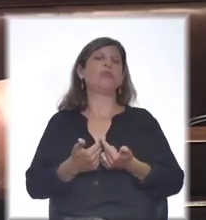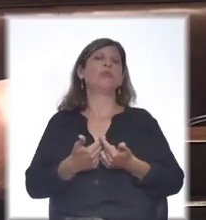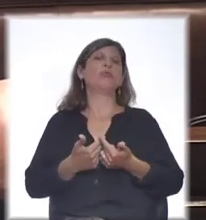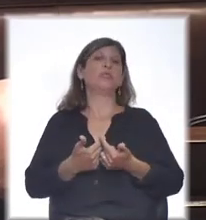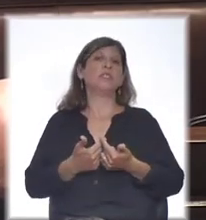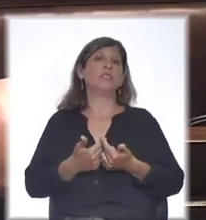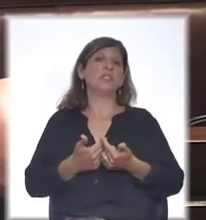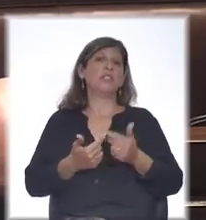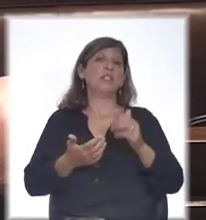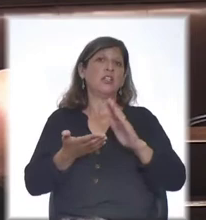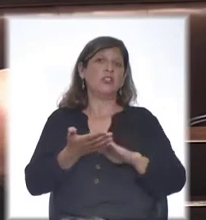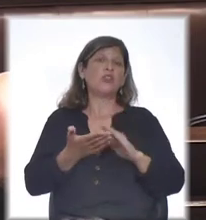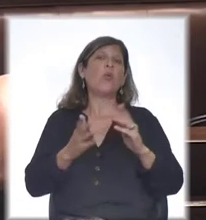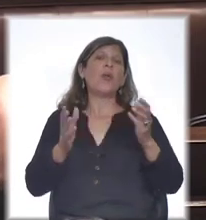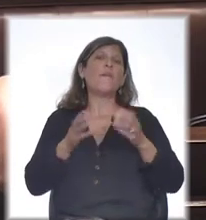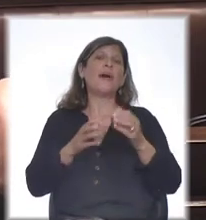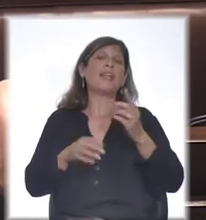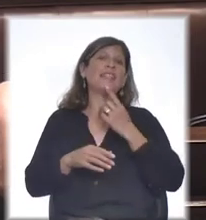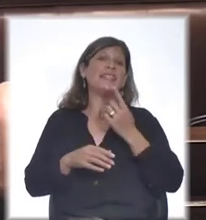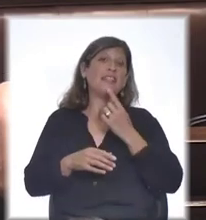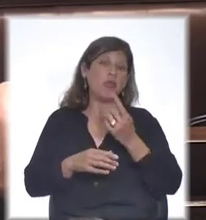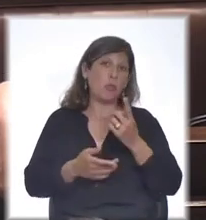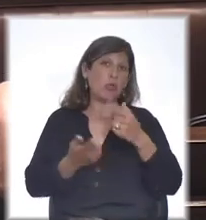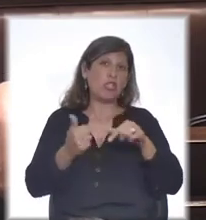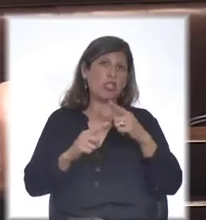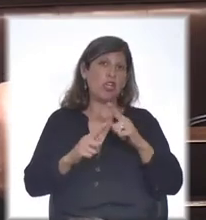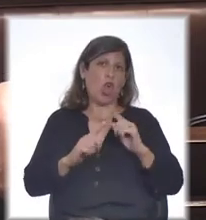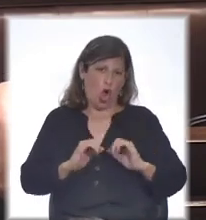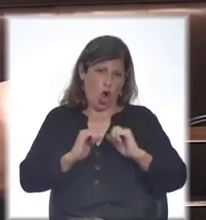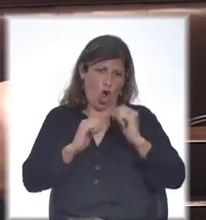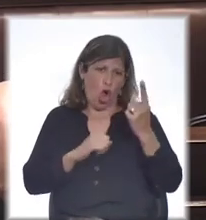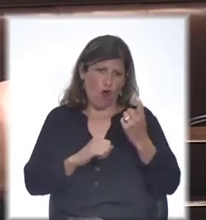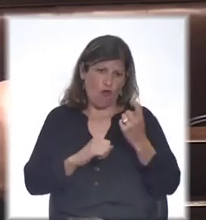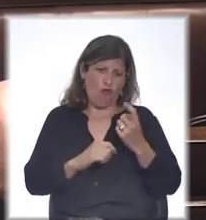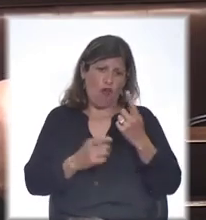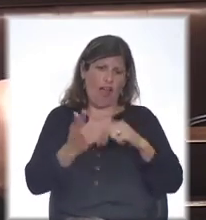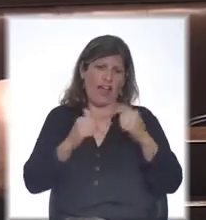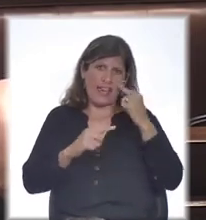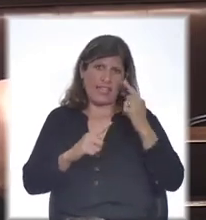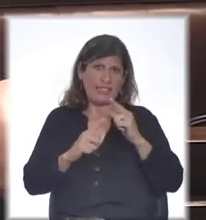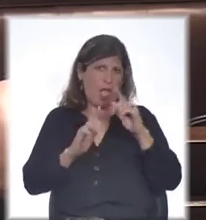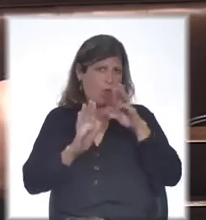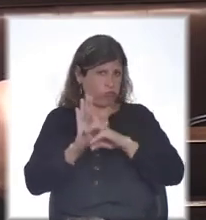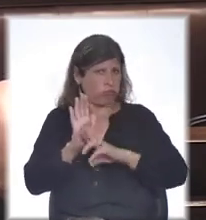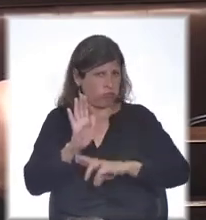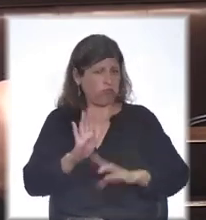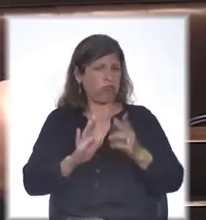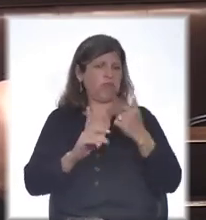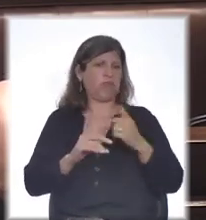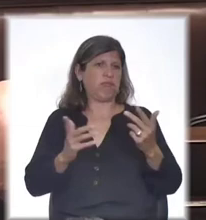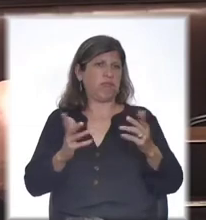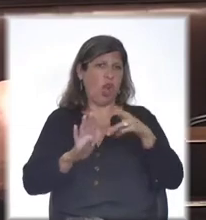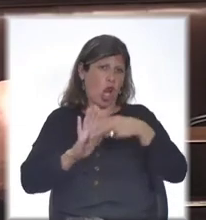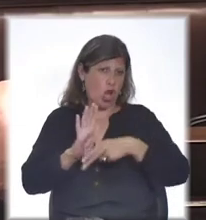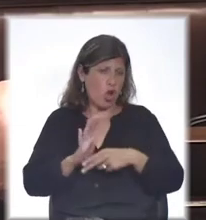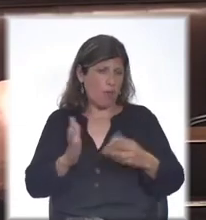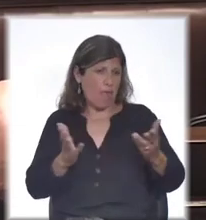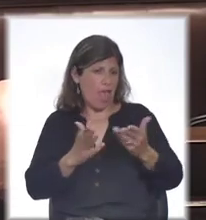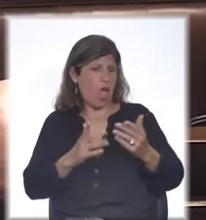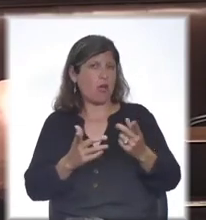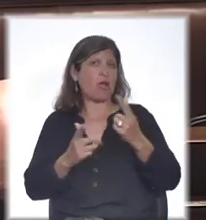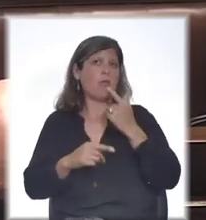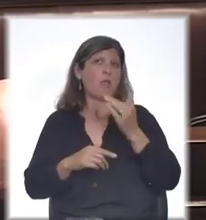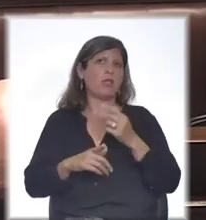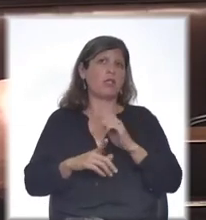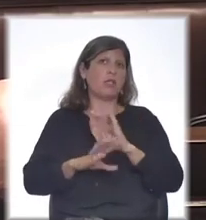En lo referente a los partidos políticos se incluía una fuerte regulación en gran contraste con las normas constitucionales vigentes. Como ejemplo,